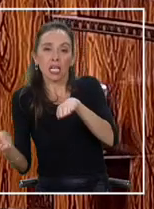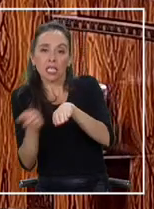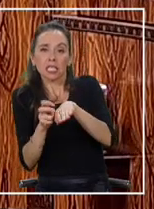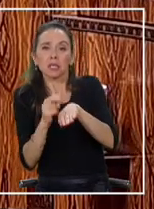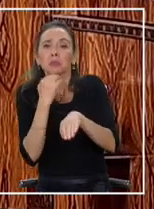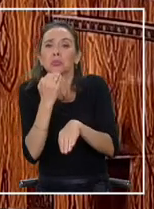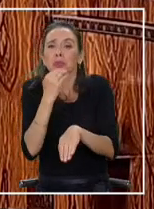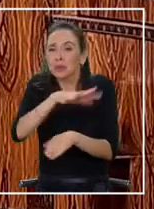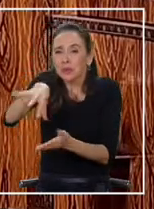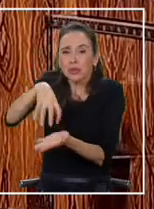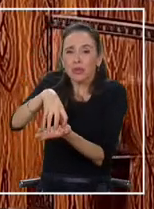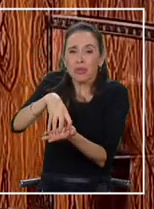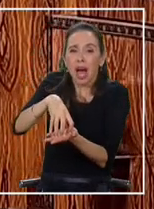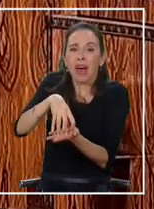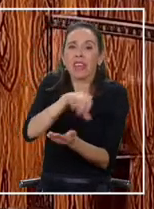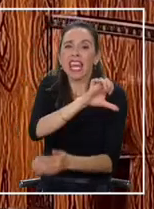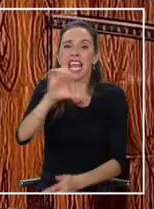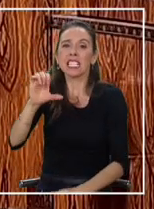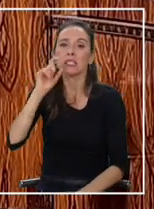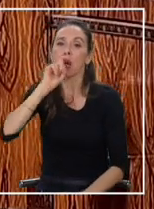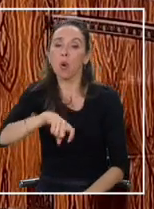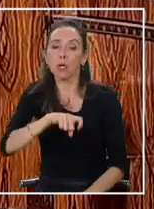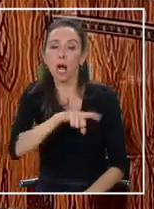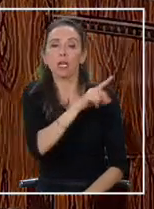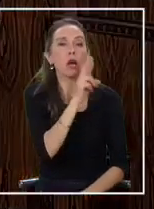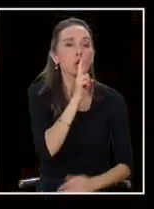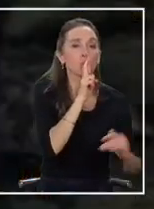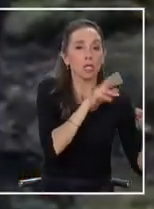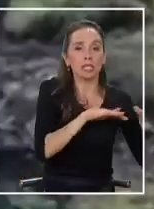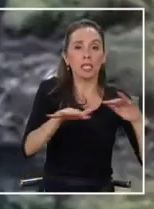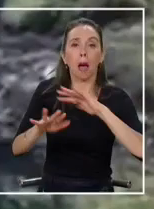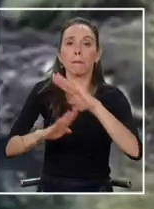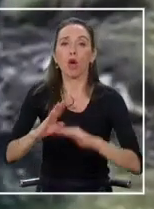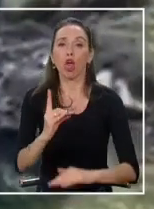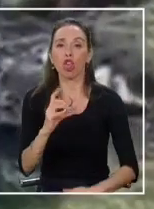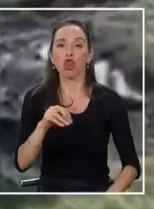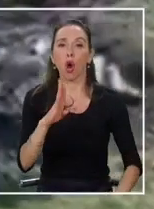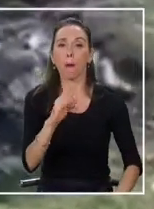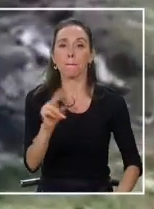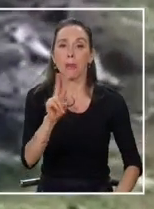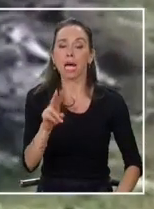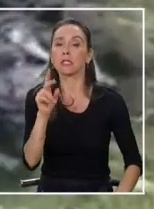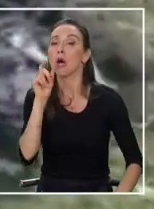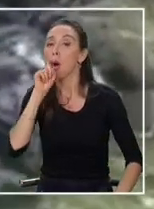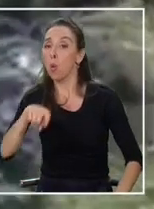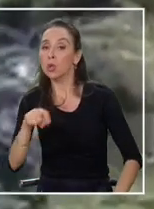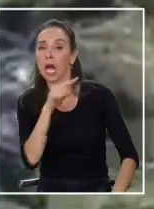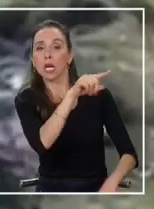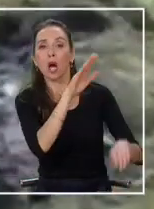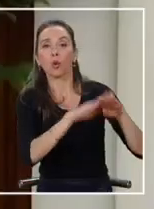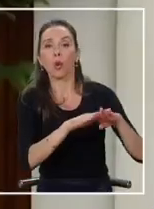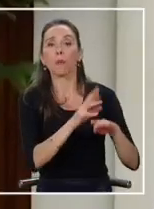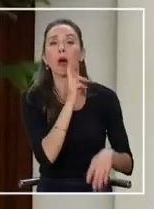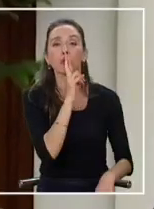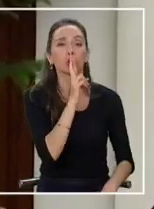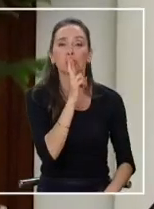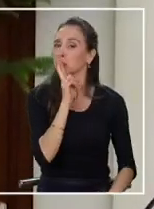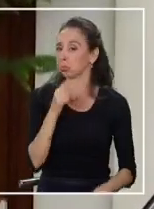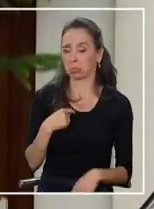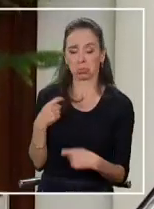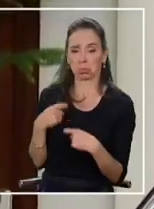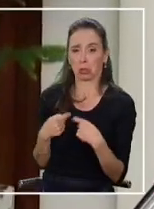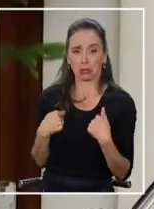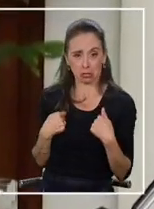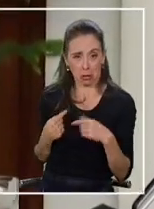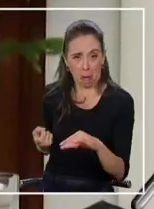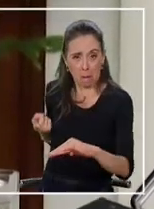el este de Ucrania. Así es como Rusia llegó a proteger el Donbass. Pese a que Ucrania apunta a Rusia como culpable, el Kremlin negó totalmente